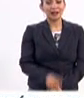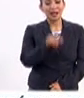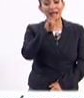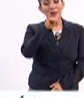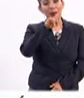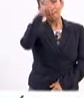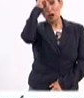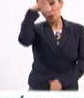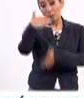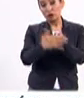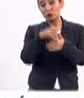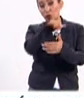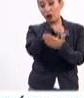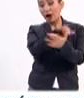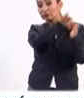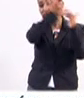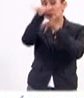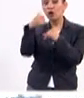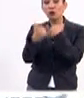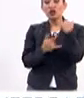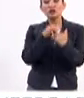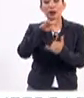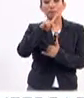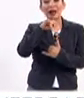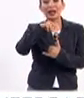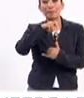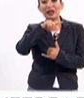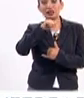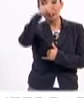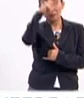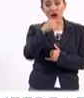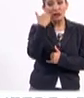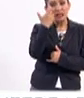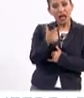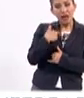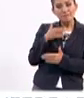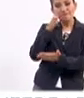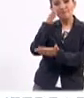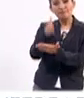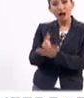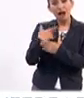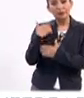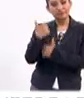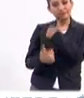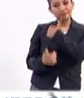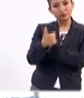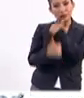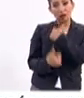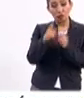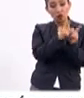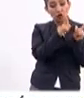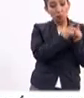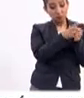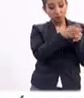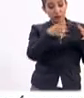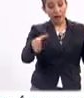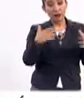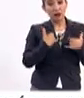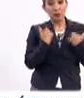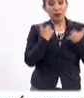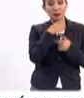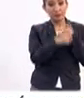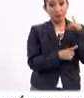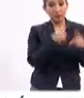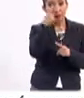Lima, Perú será la sede de los próximos Juegos Panamericanos y México buscará estar presente en la justa con una delegación amplia de